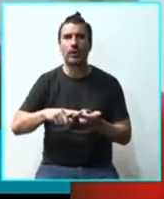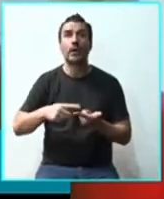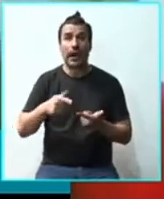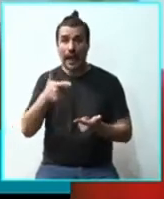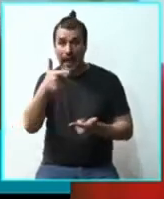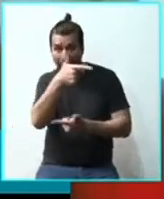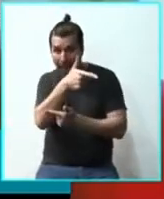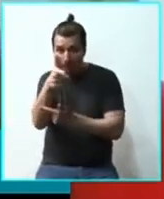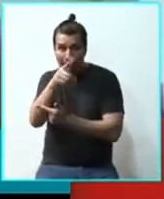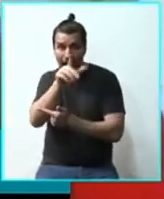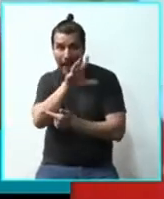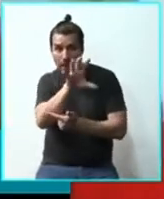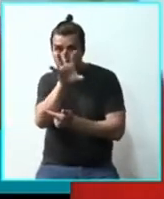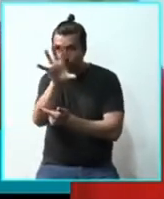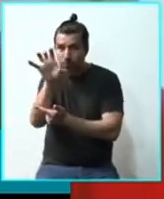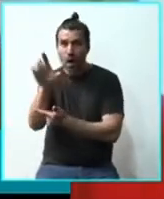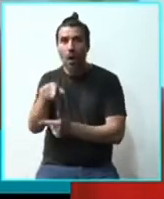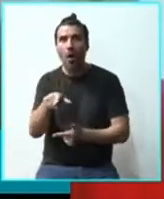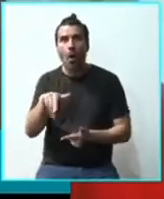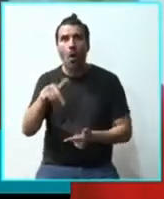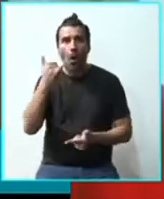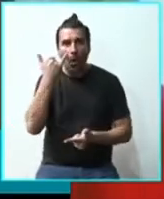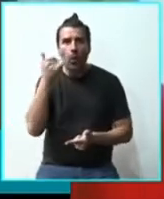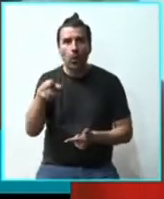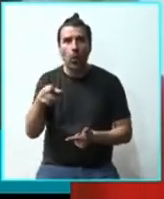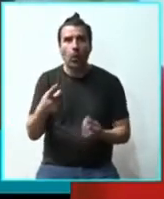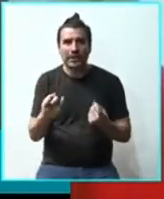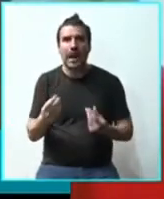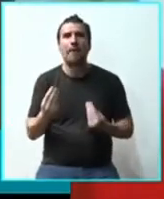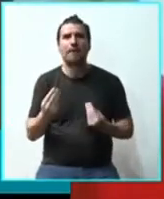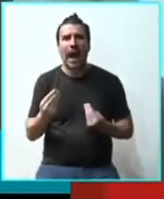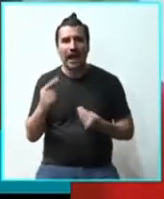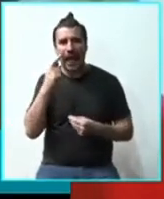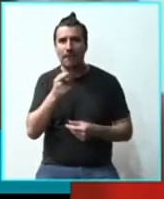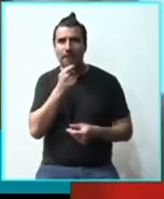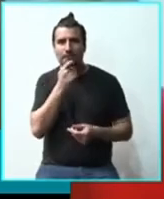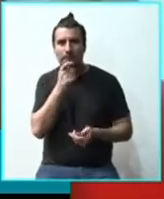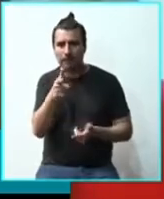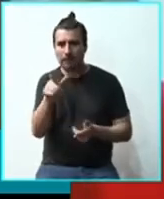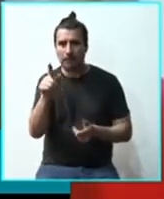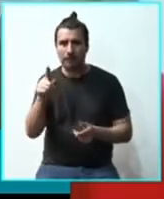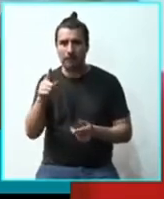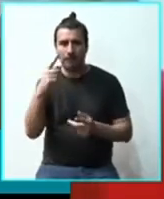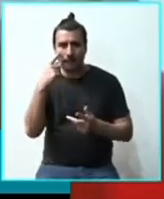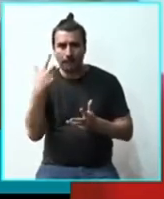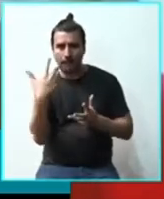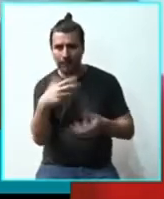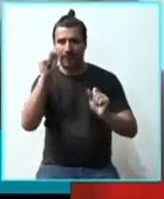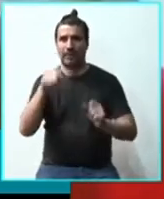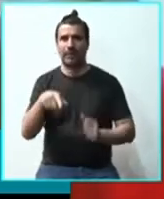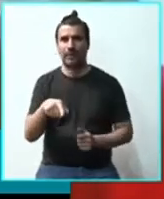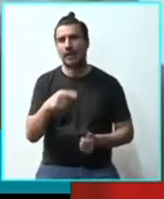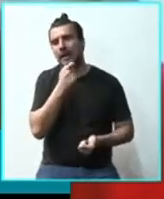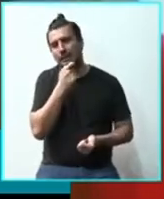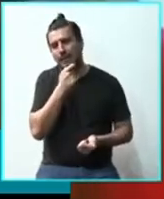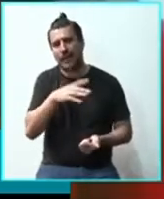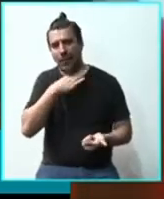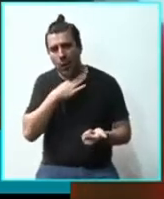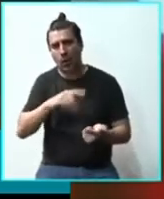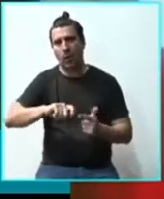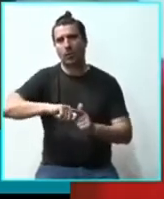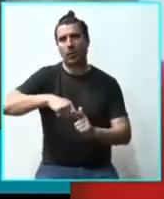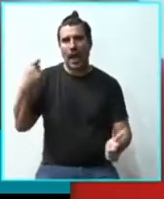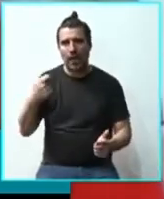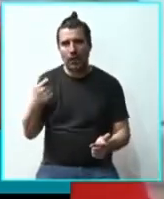siempre en juego. ¿Cuánto estamos dispuestos a ceder de nuestra libertad en pos de la seguridad?